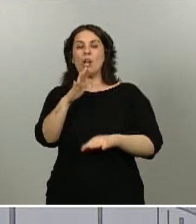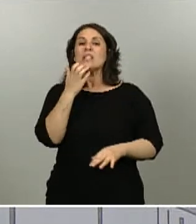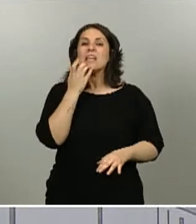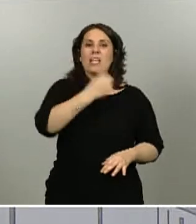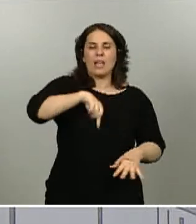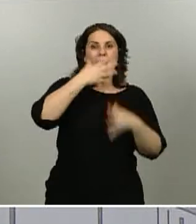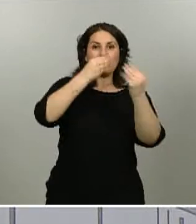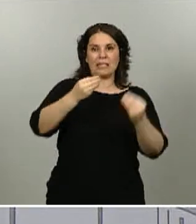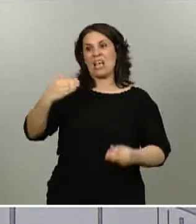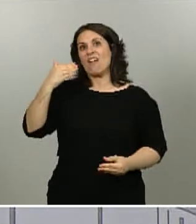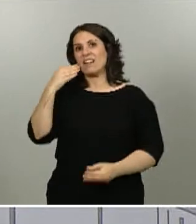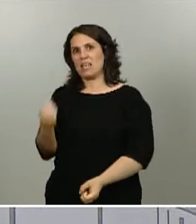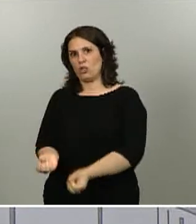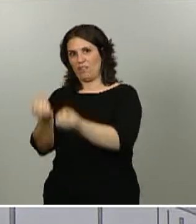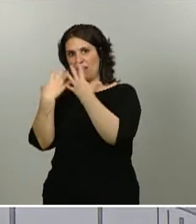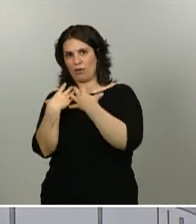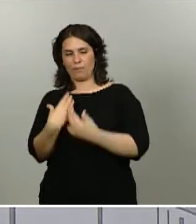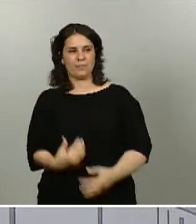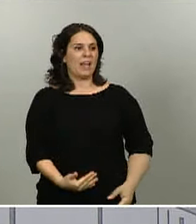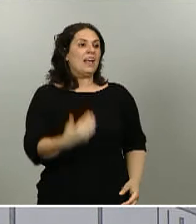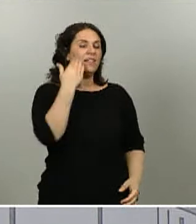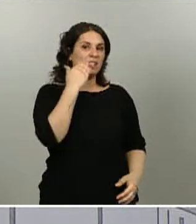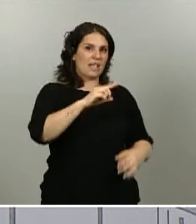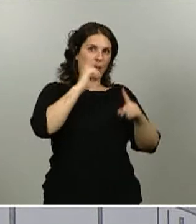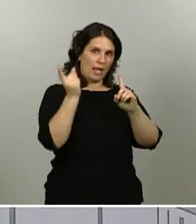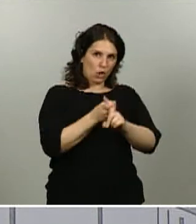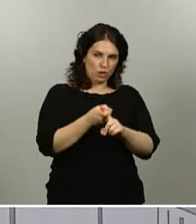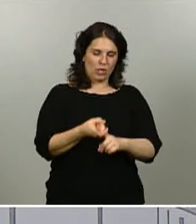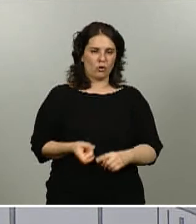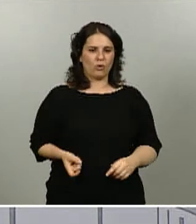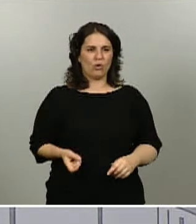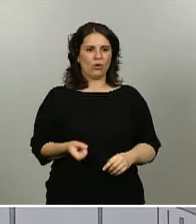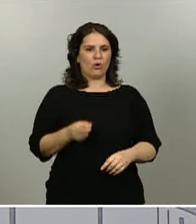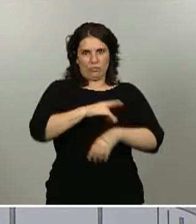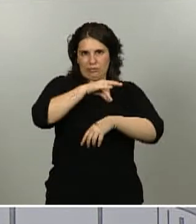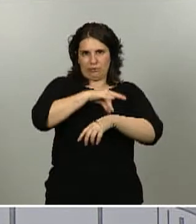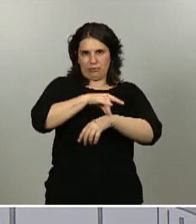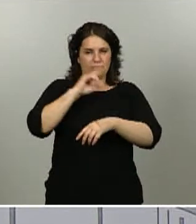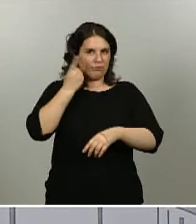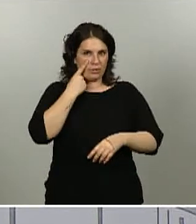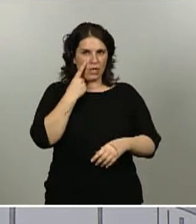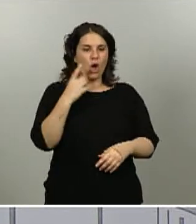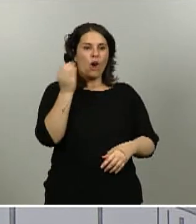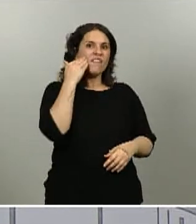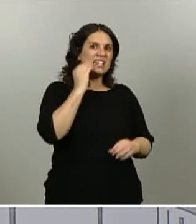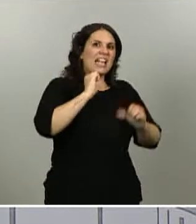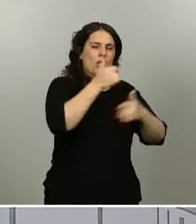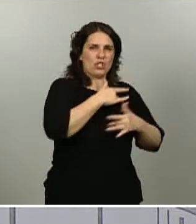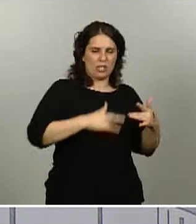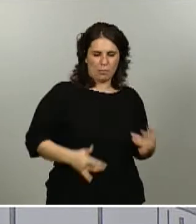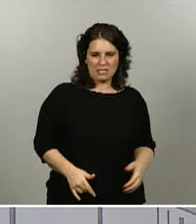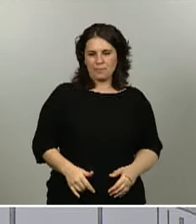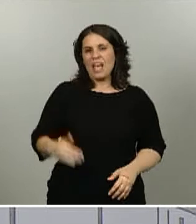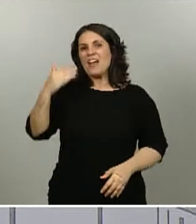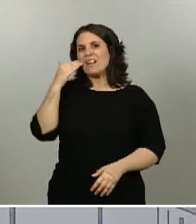y fecha de diagnóstico, fecha de inicio de síntomas, fecha de hospitalización, fecha de ingreso en